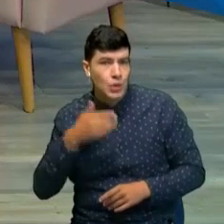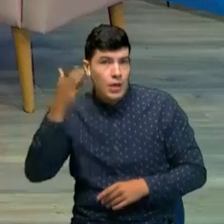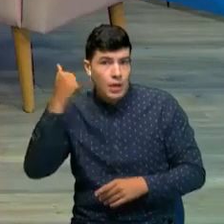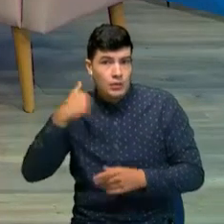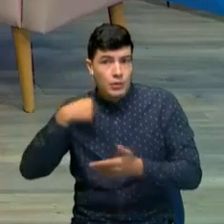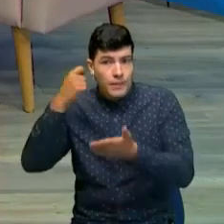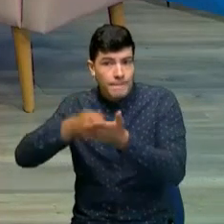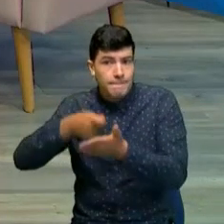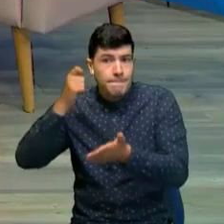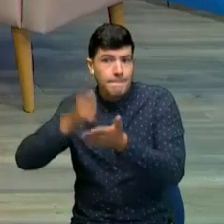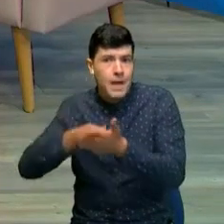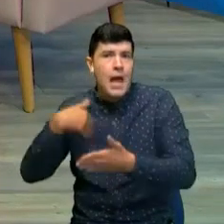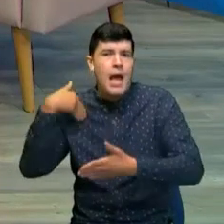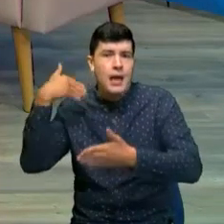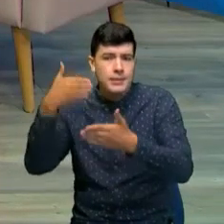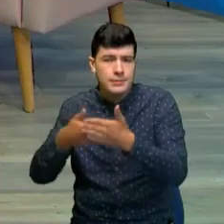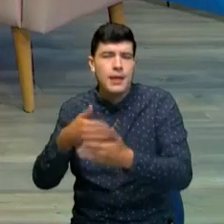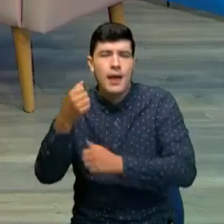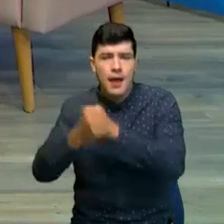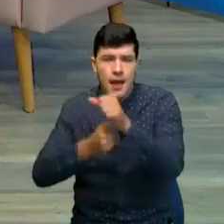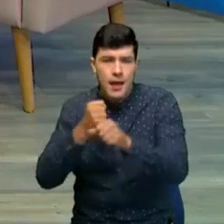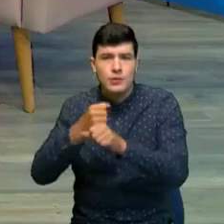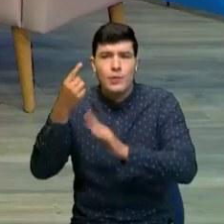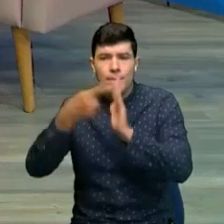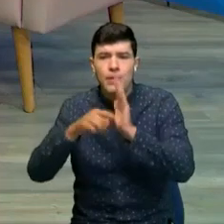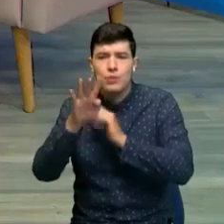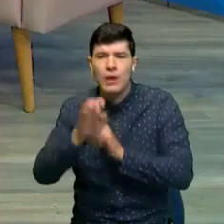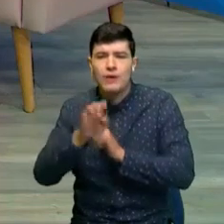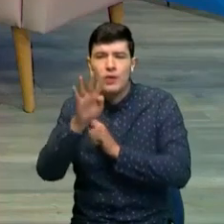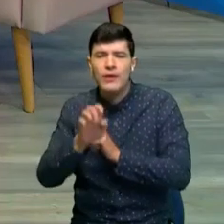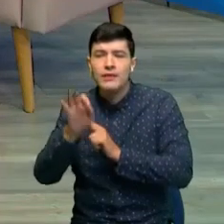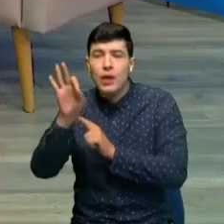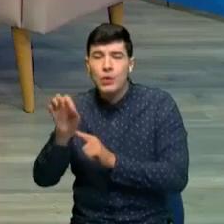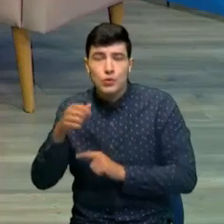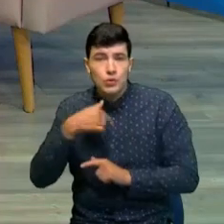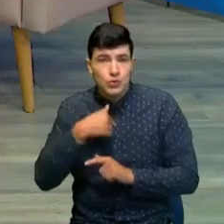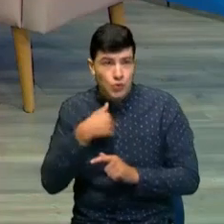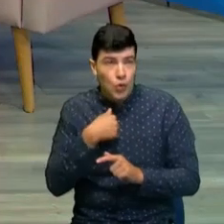Coticé hasta el año 1998. Uh-huh. Tengo